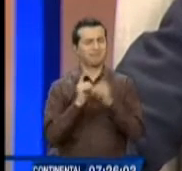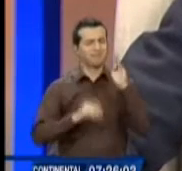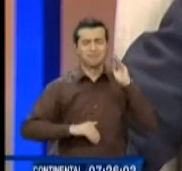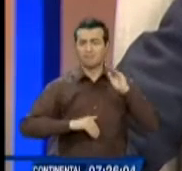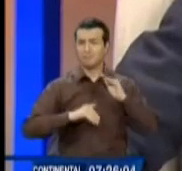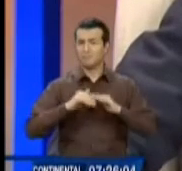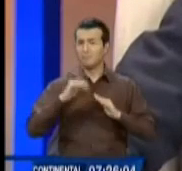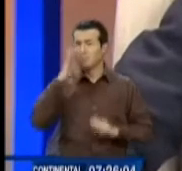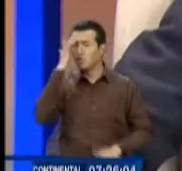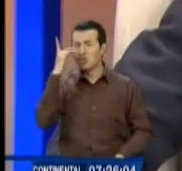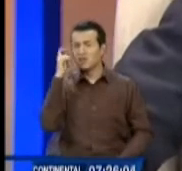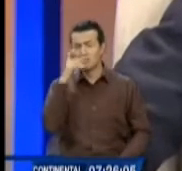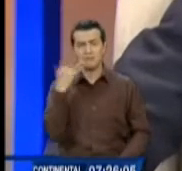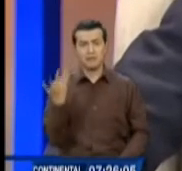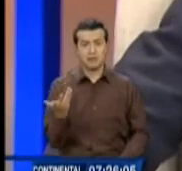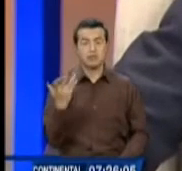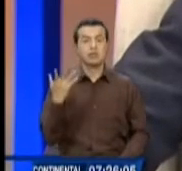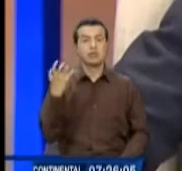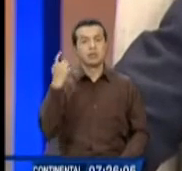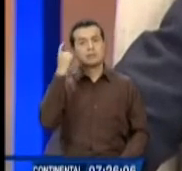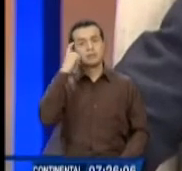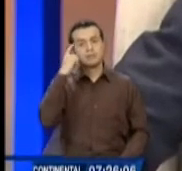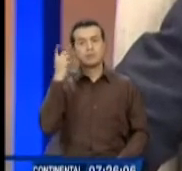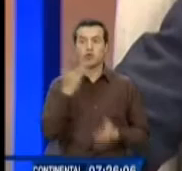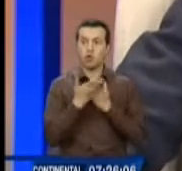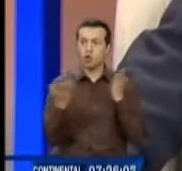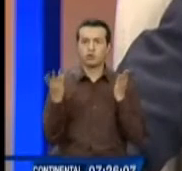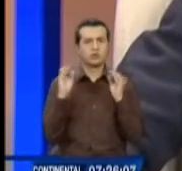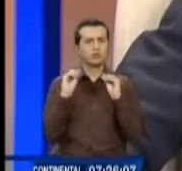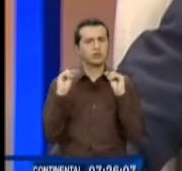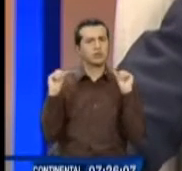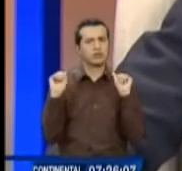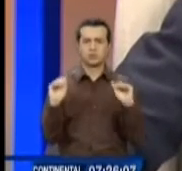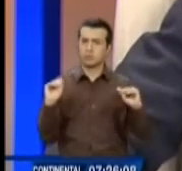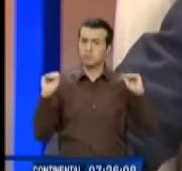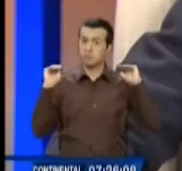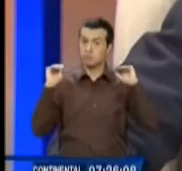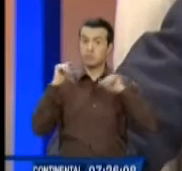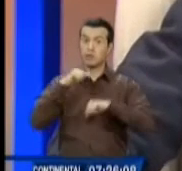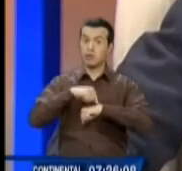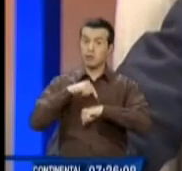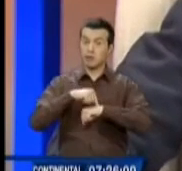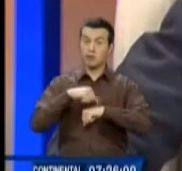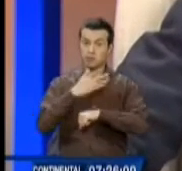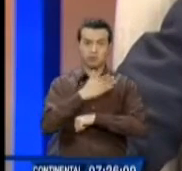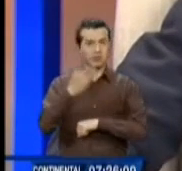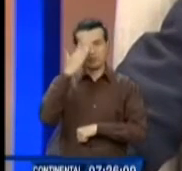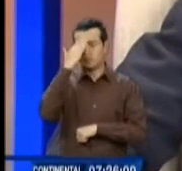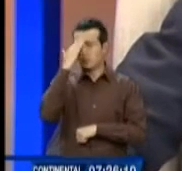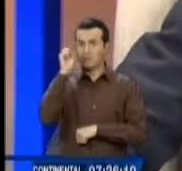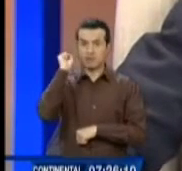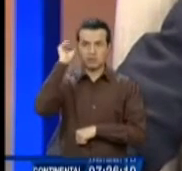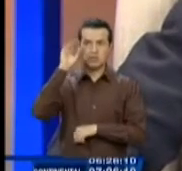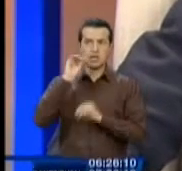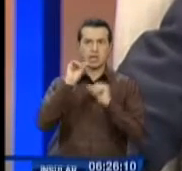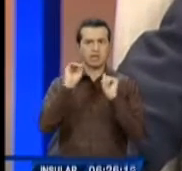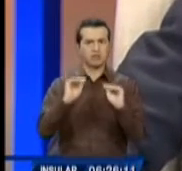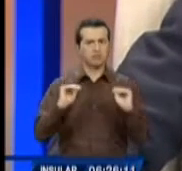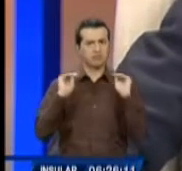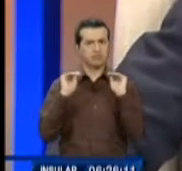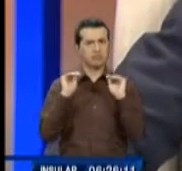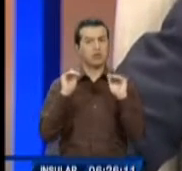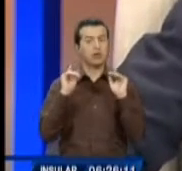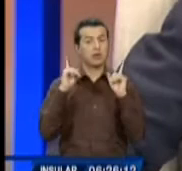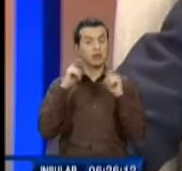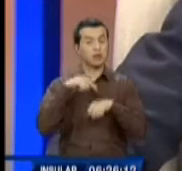porque estamos pensando, trabajando productos de calidad. Y eso toma tiempo. Un producto de alta calidad toma mucho tiempo y esfuerzo.